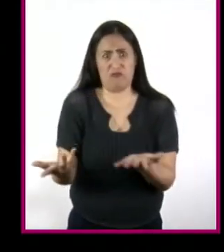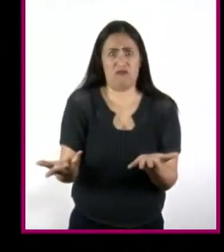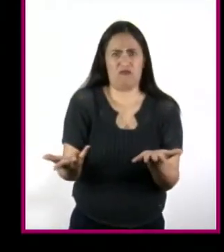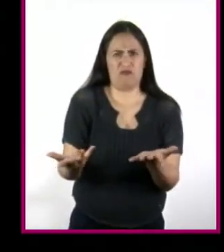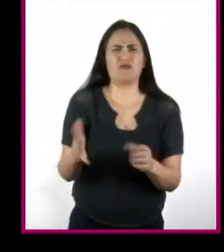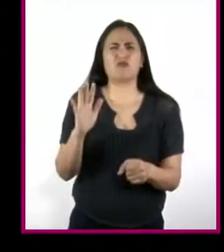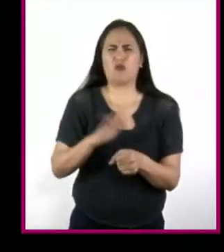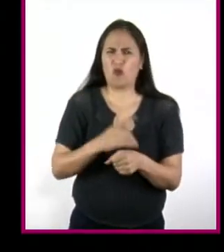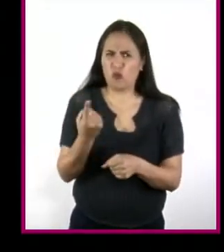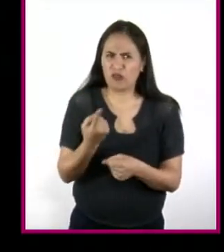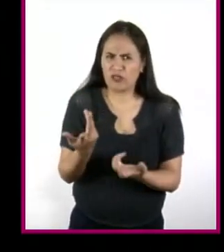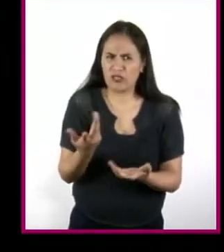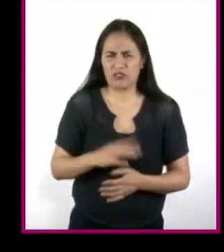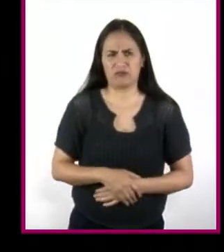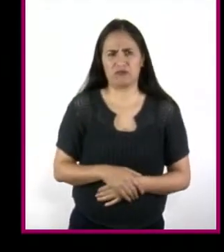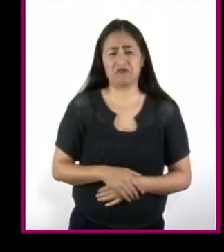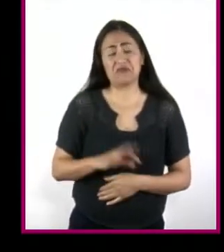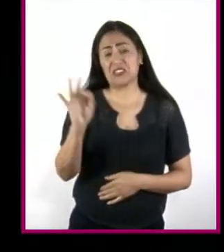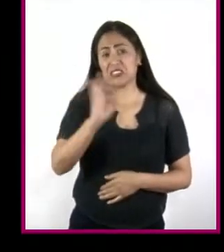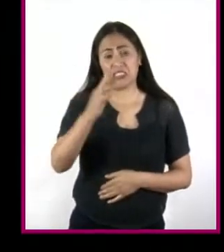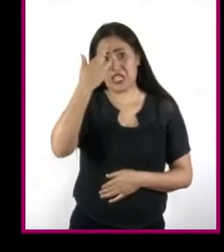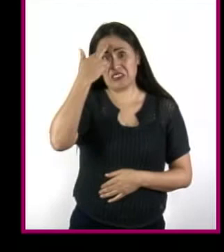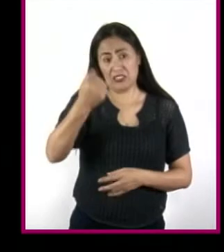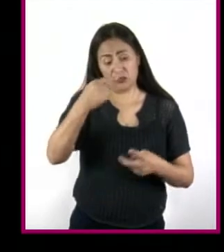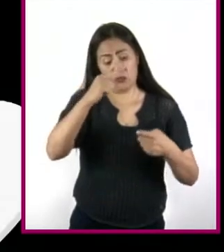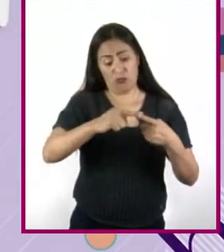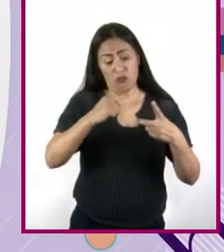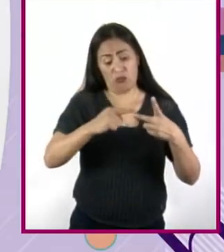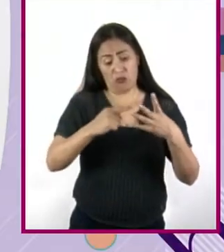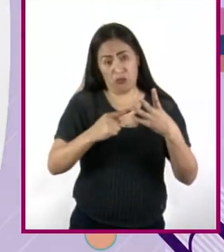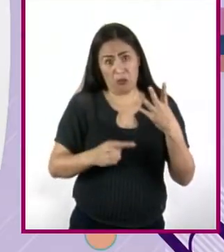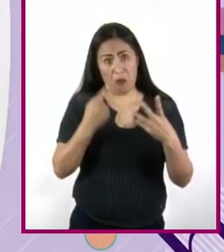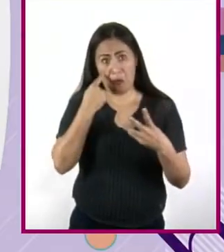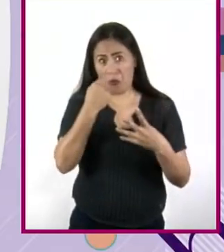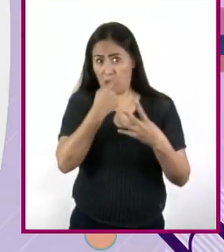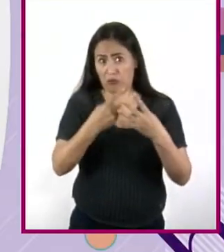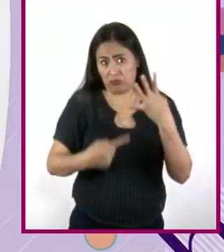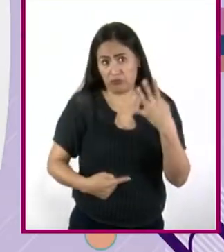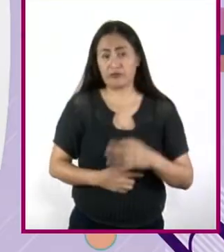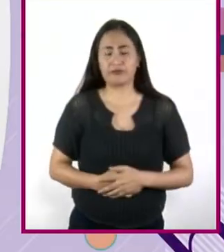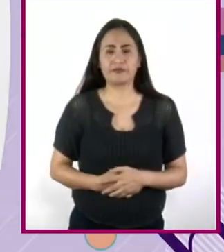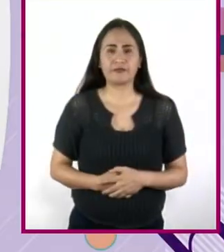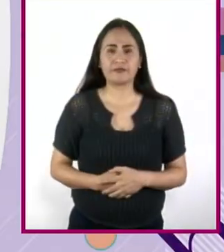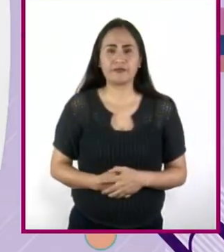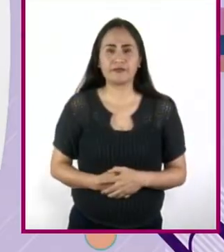se le atribuyen a Sócrates para haber tomado esta decisión.